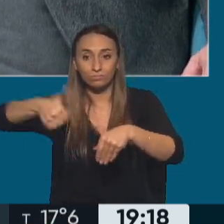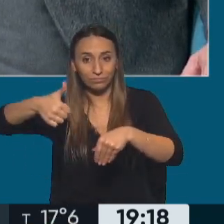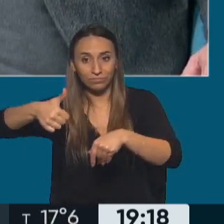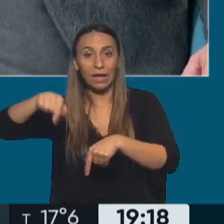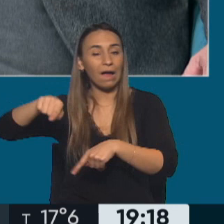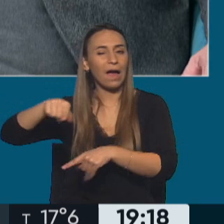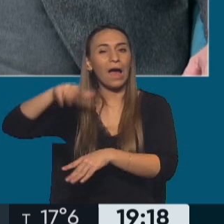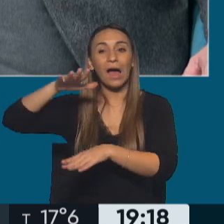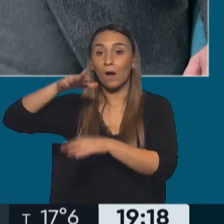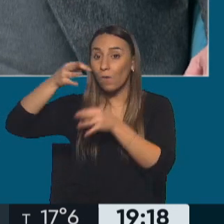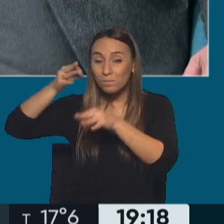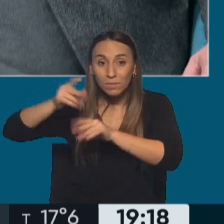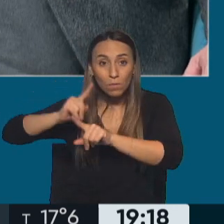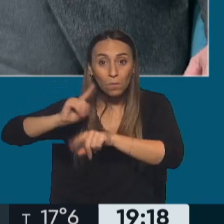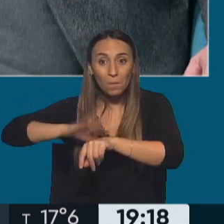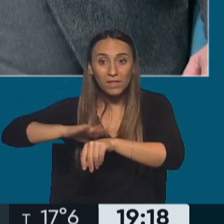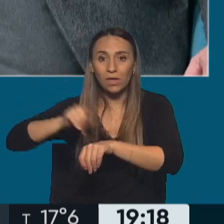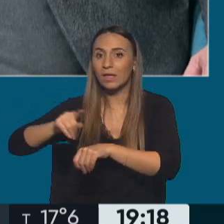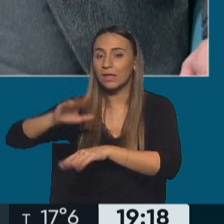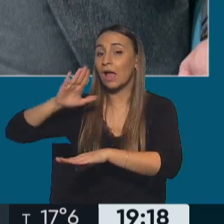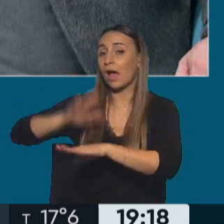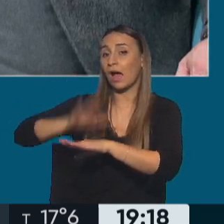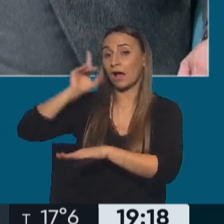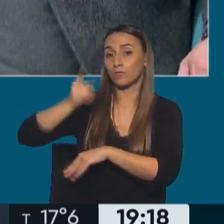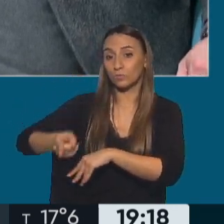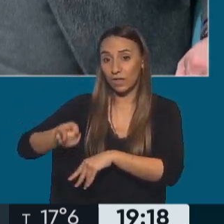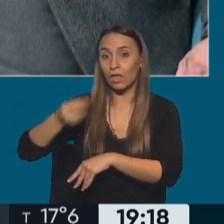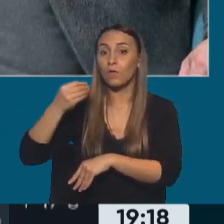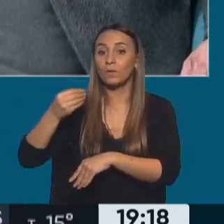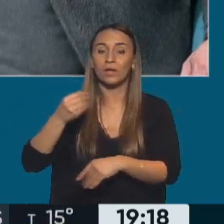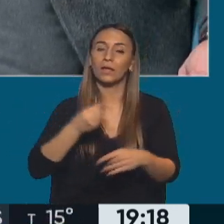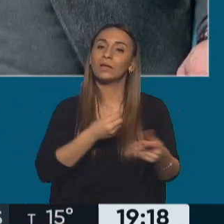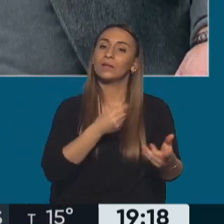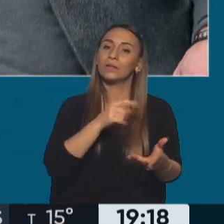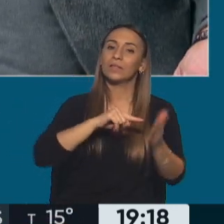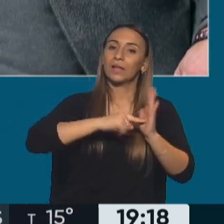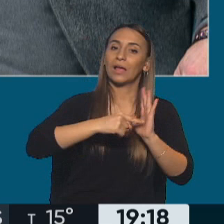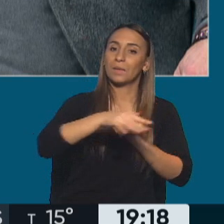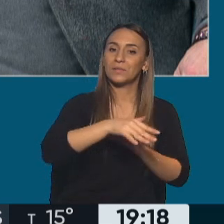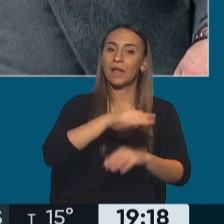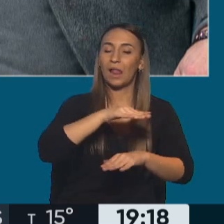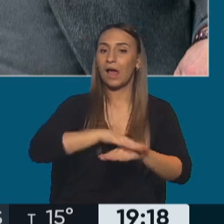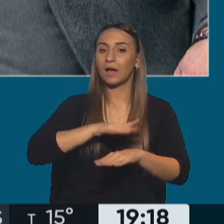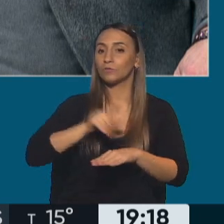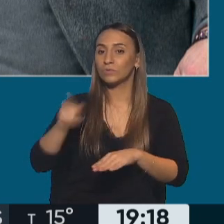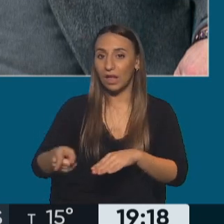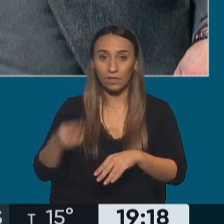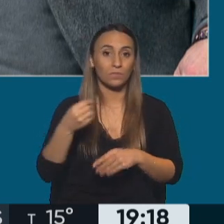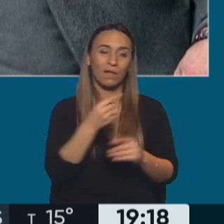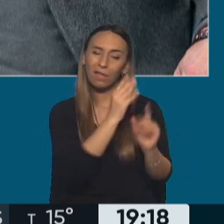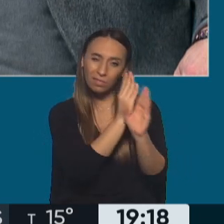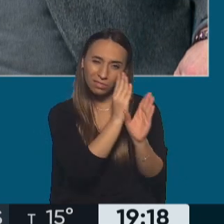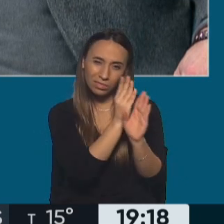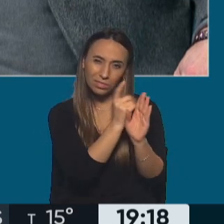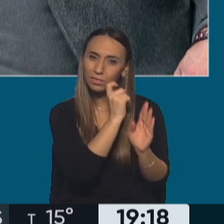de escucha haciendo que el jefe del gobierno de la ciudad de la ciudad autónoma de buenos aires entonces sin ninguna